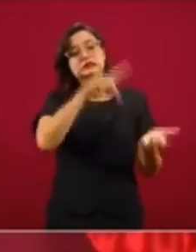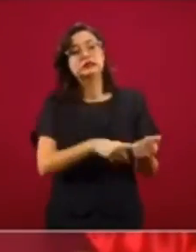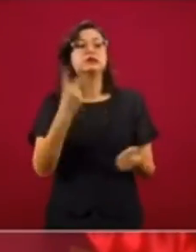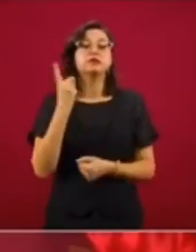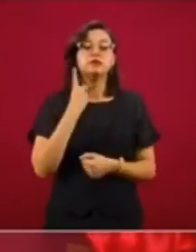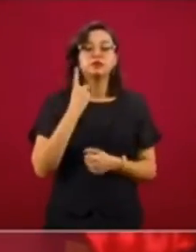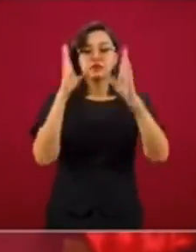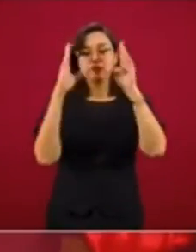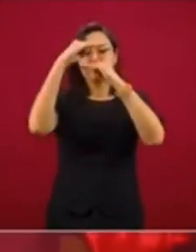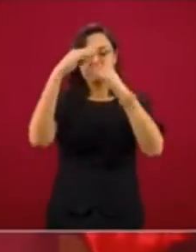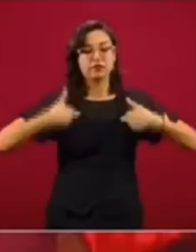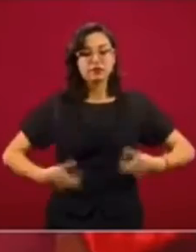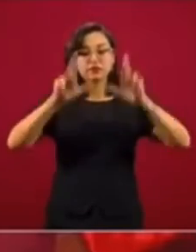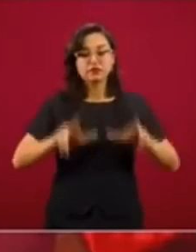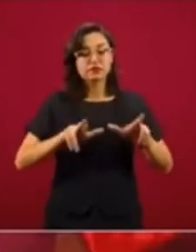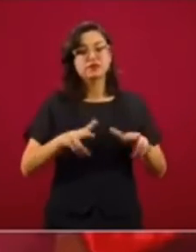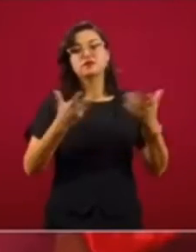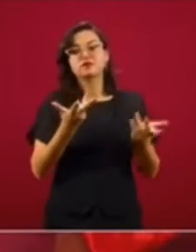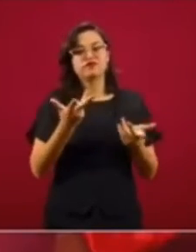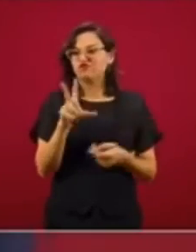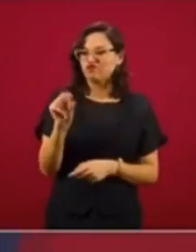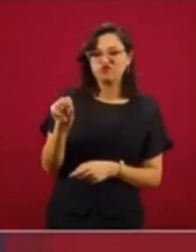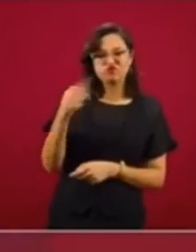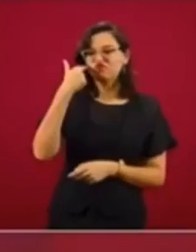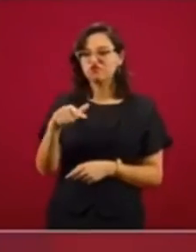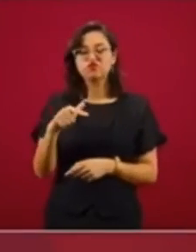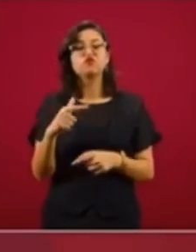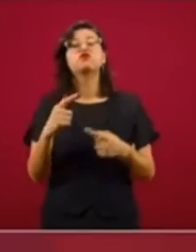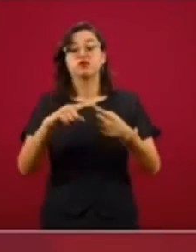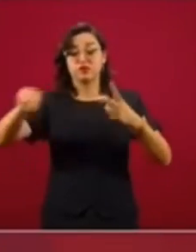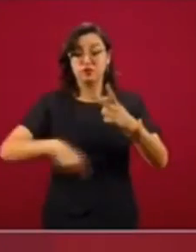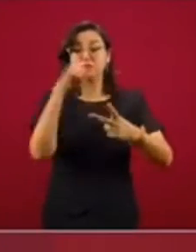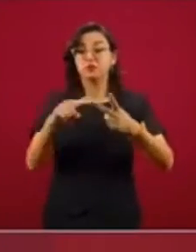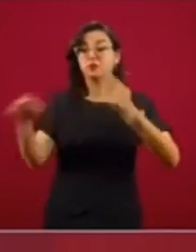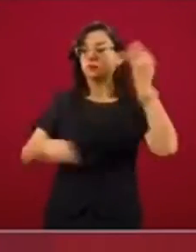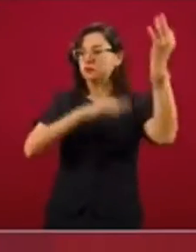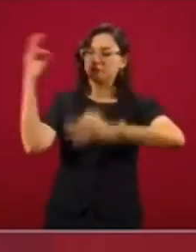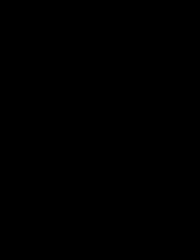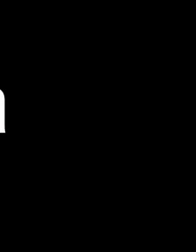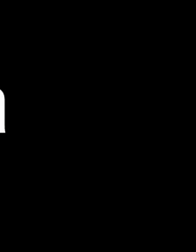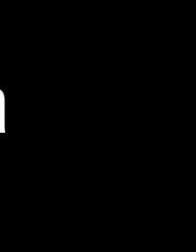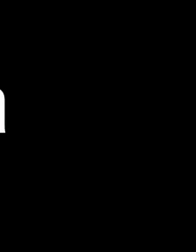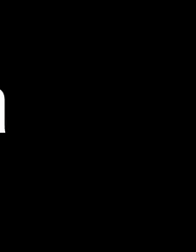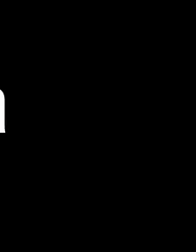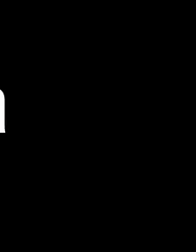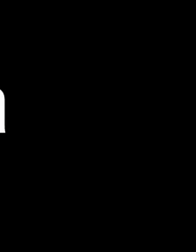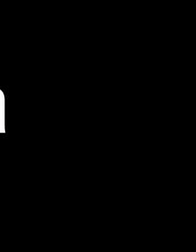pues no solo se oponen, sino que hacen propaganda, lo cual es legítimo,